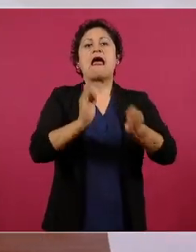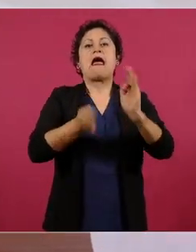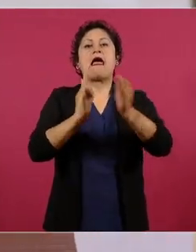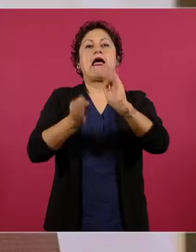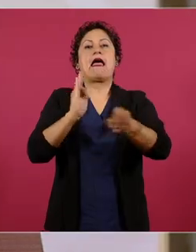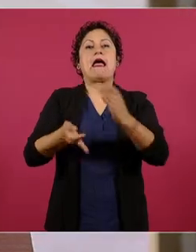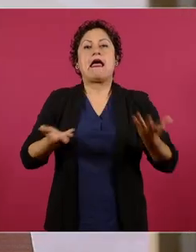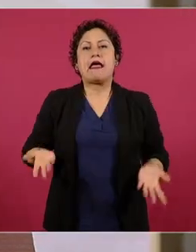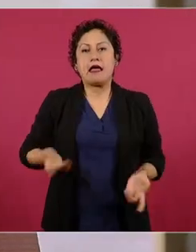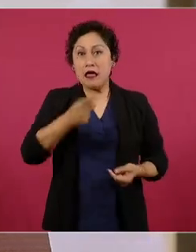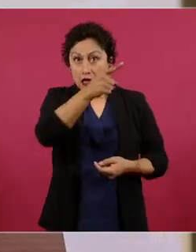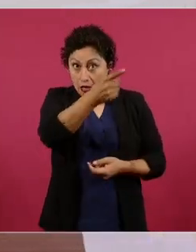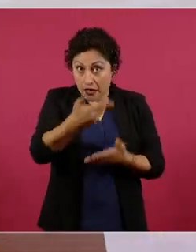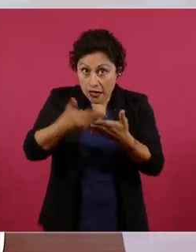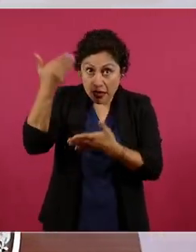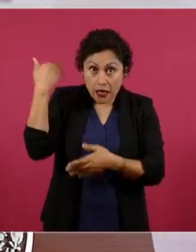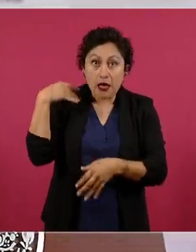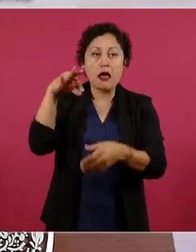trabajadores? Ellos.